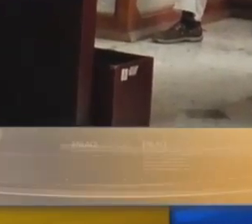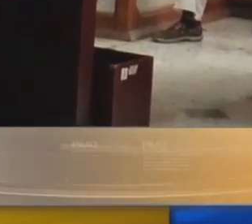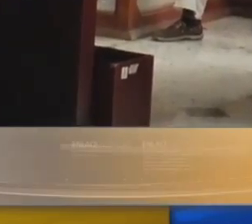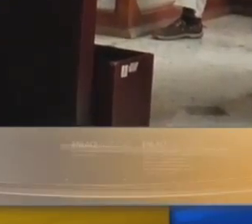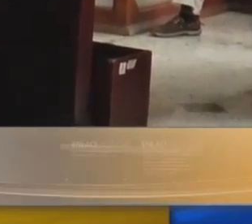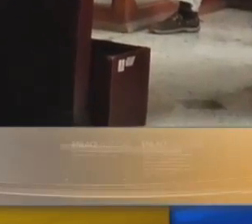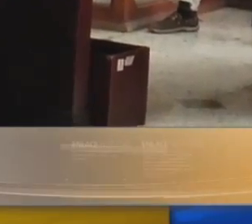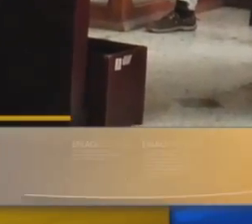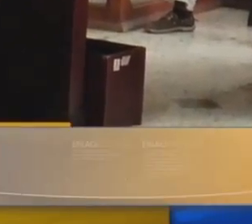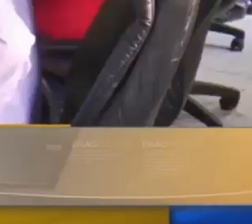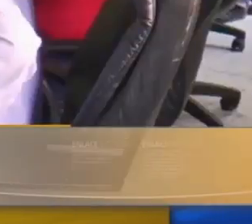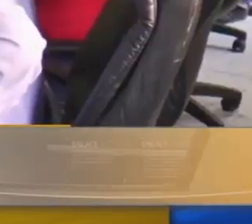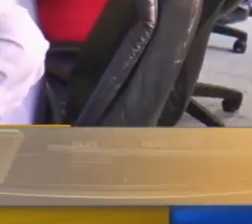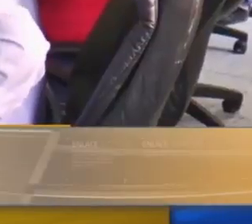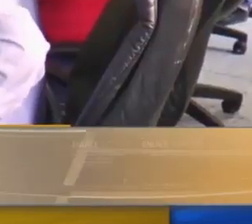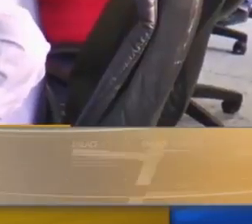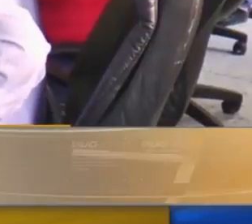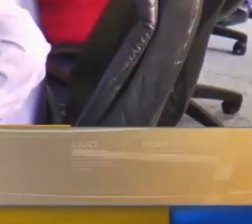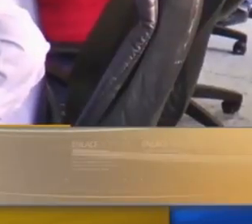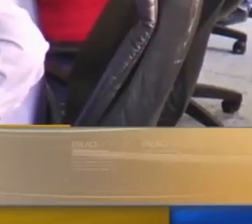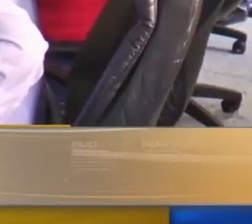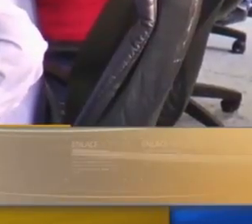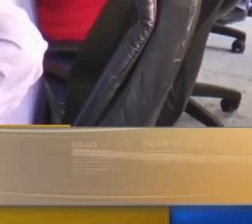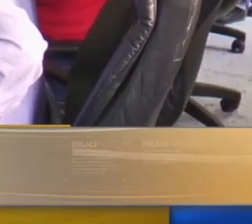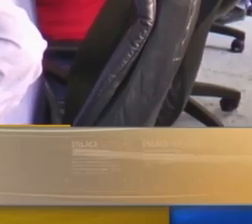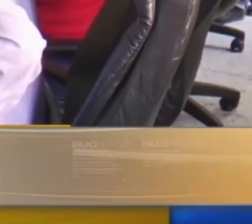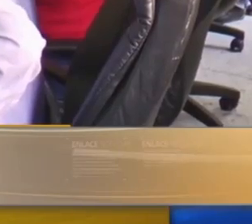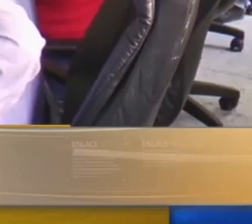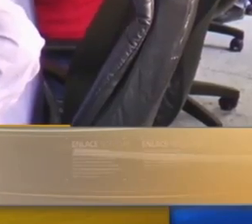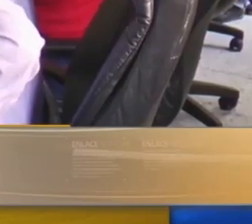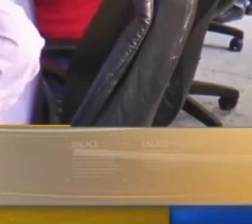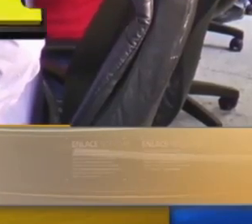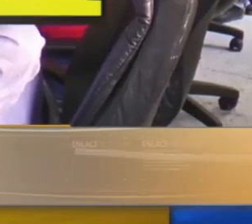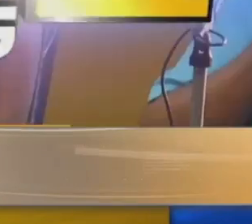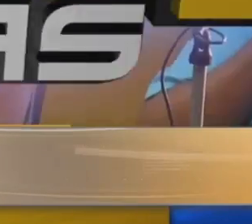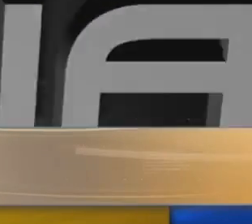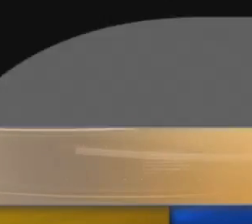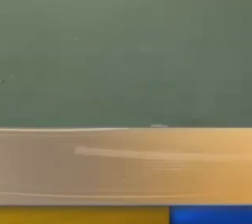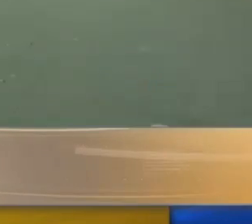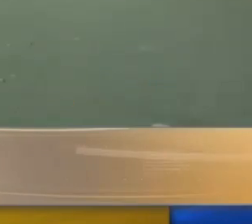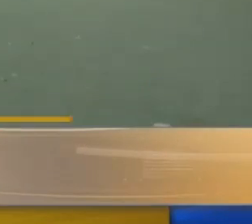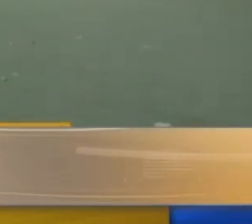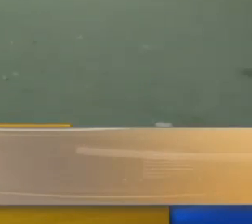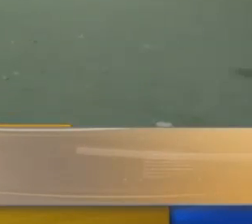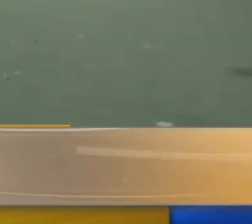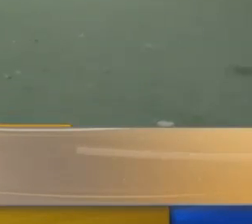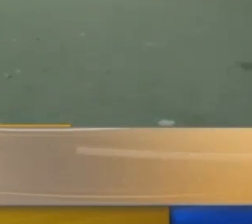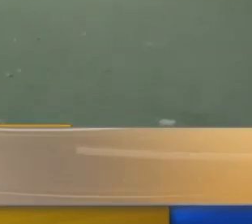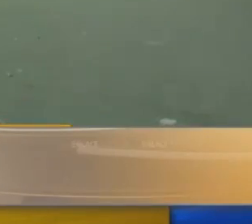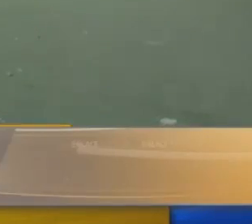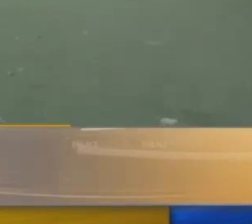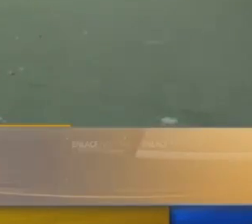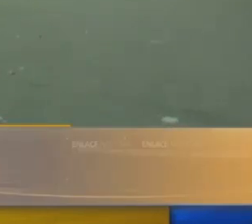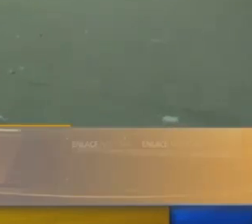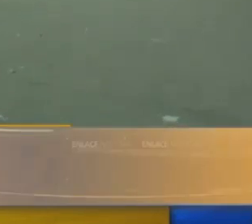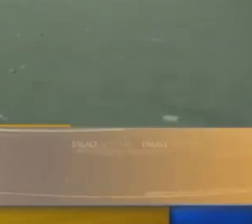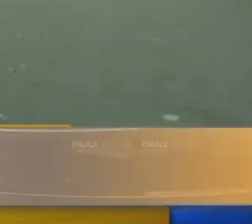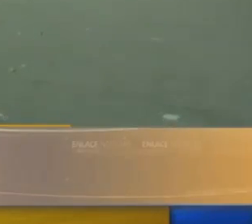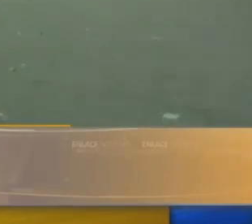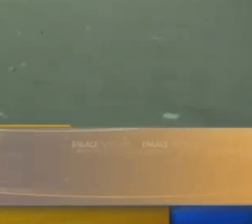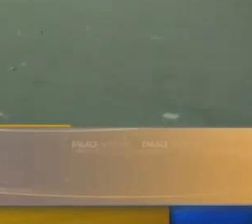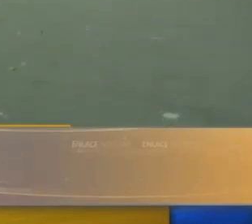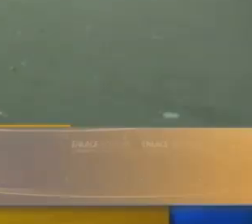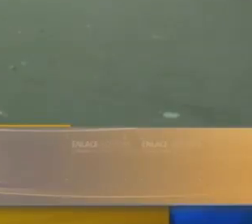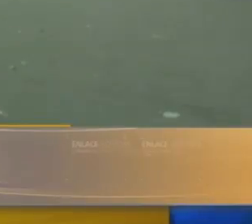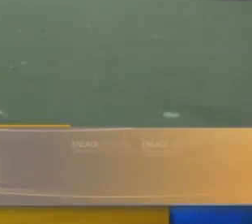Municipal en la Corporación Edilicia. Piden los líderes herramientas para trabajar por las comunidades. En los deportes, torneo de banquitas del barrio